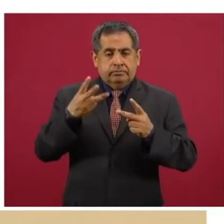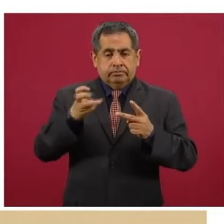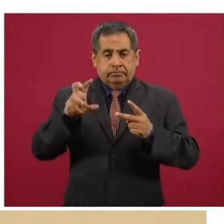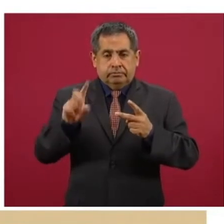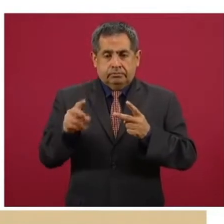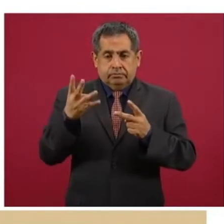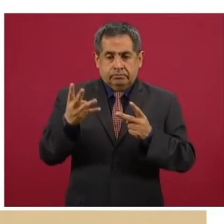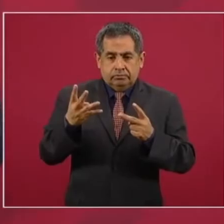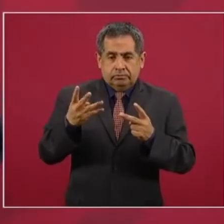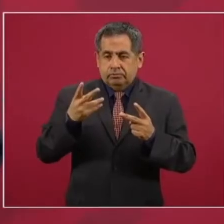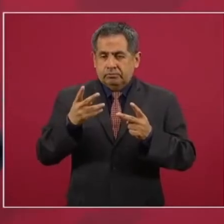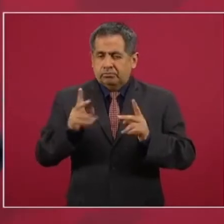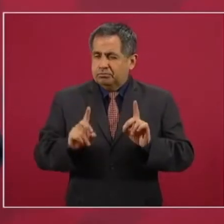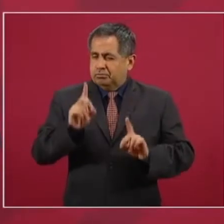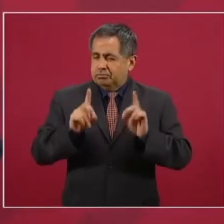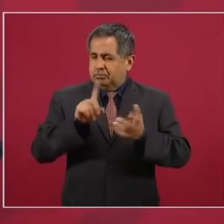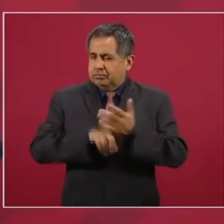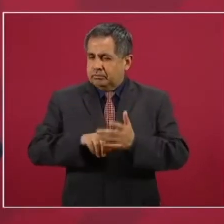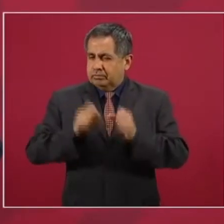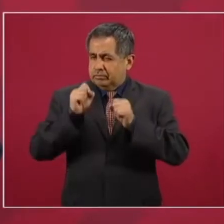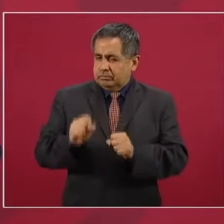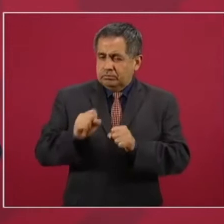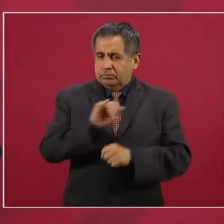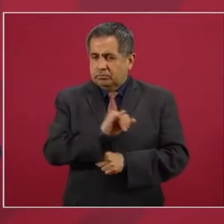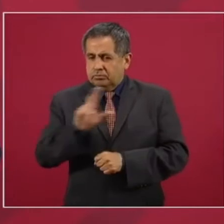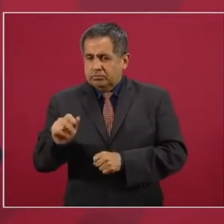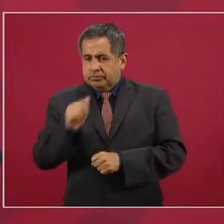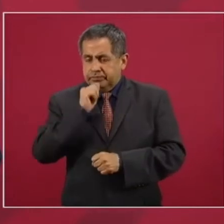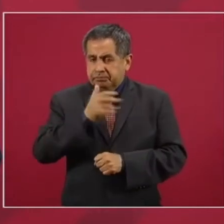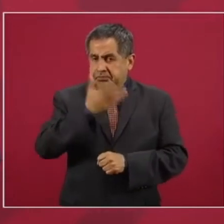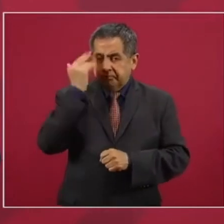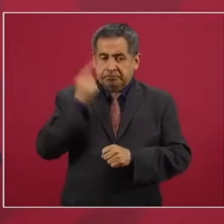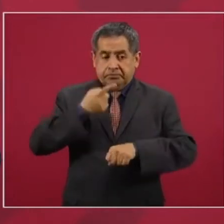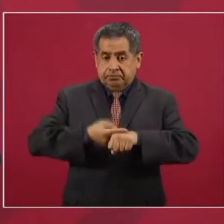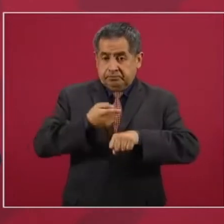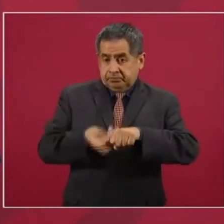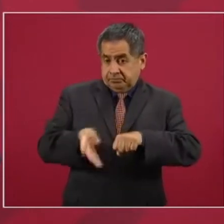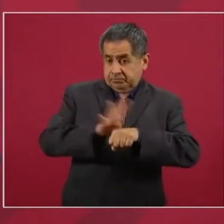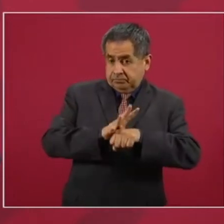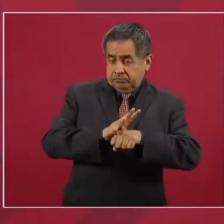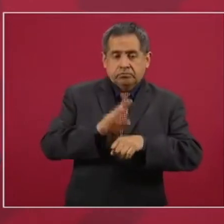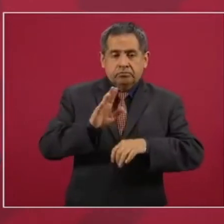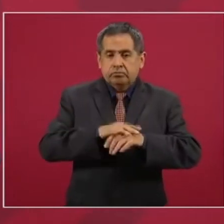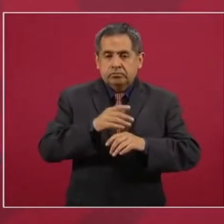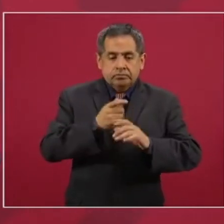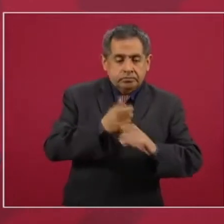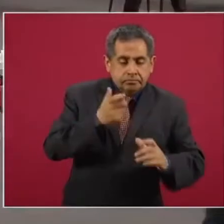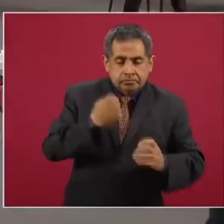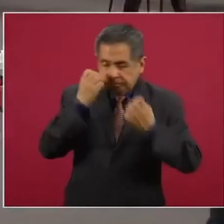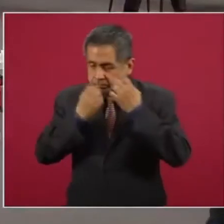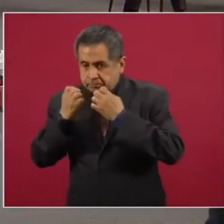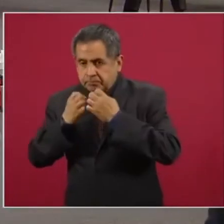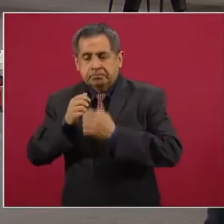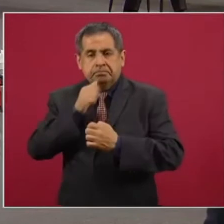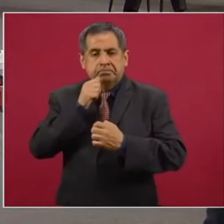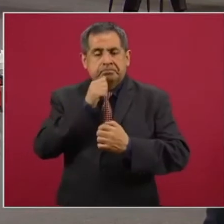10.344 que no tienen una muestra o no tuvieron una muestra de líquidos respiratorios para hacer el